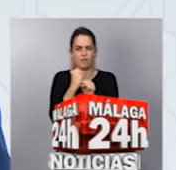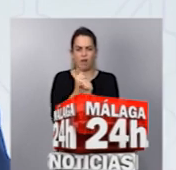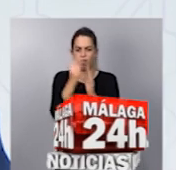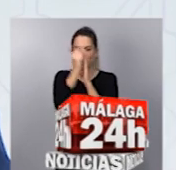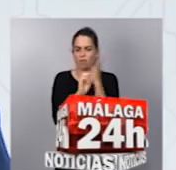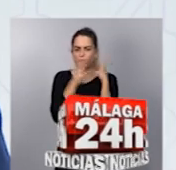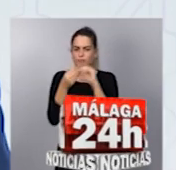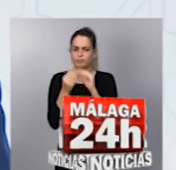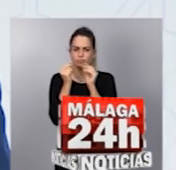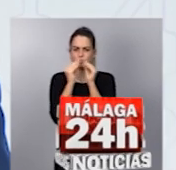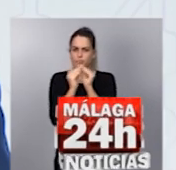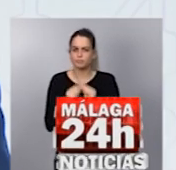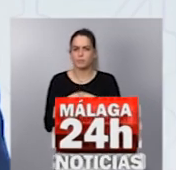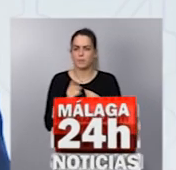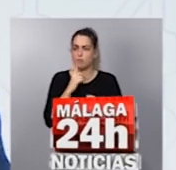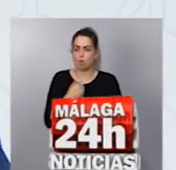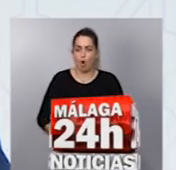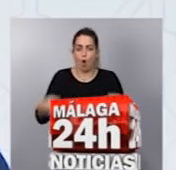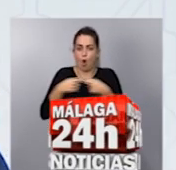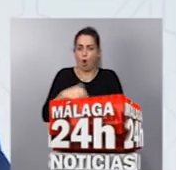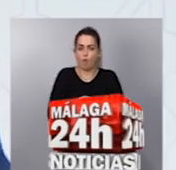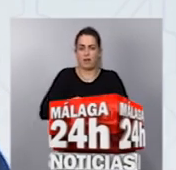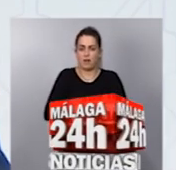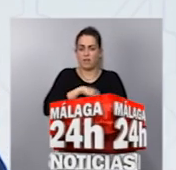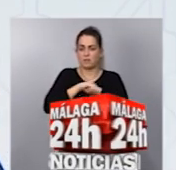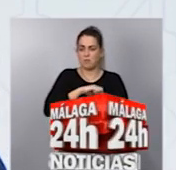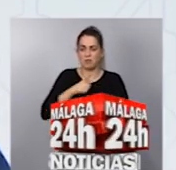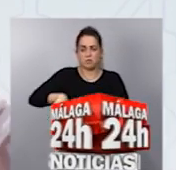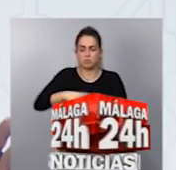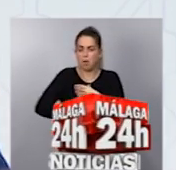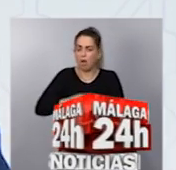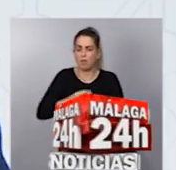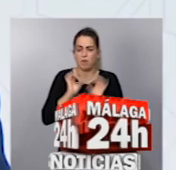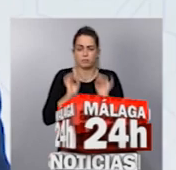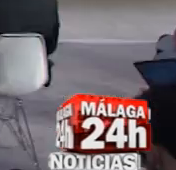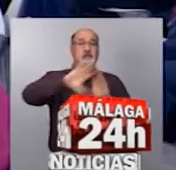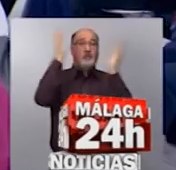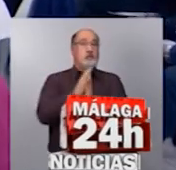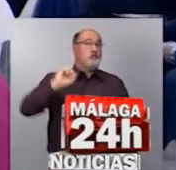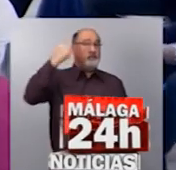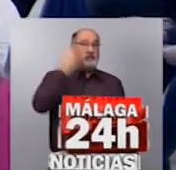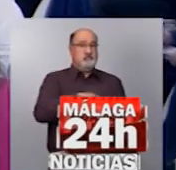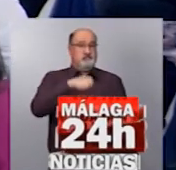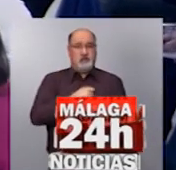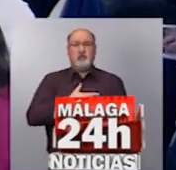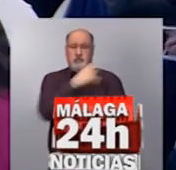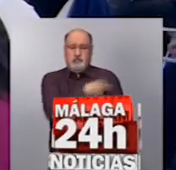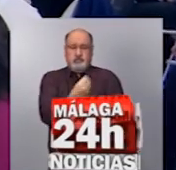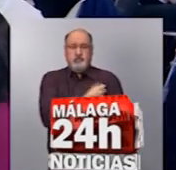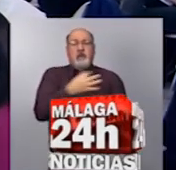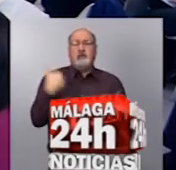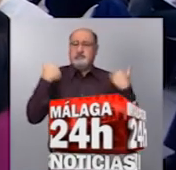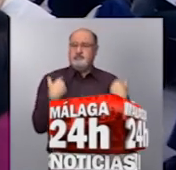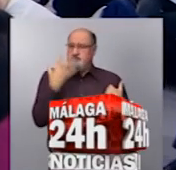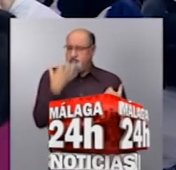ejercicio de cogobernanza en el que estamos empeñados todos, cada uno desde sus ámbitos de competencia. Por otro lado, el presidente del Gobierno ha puesto también